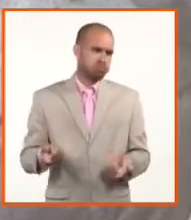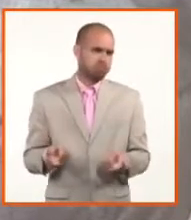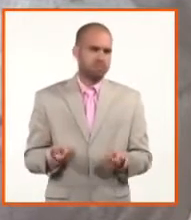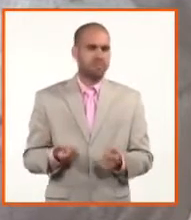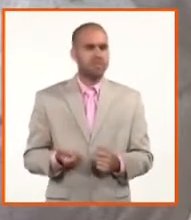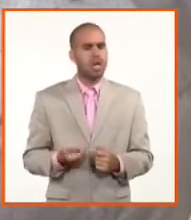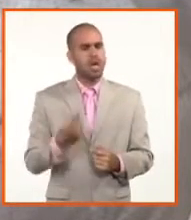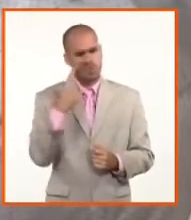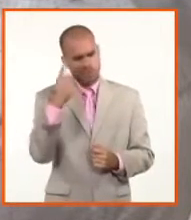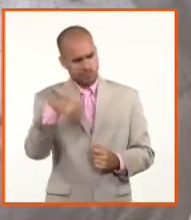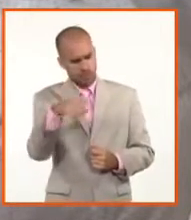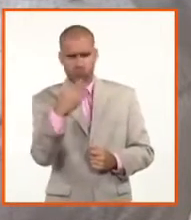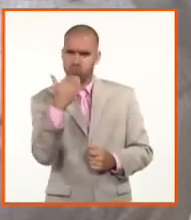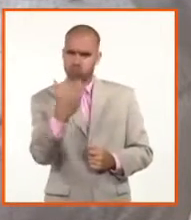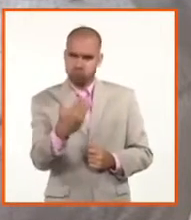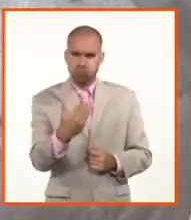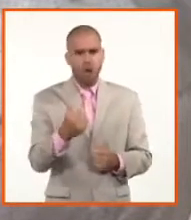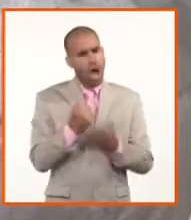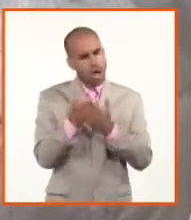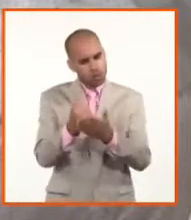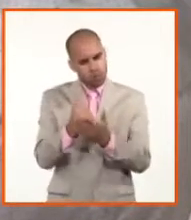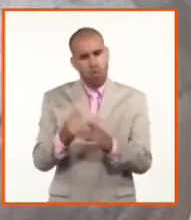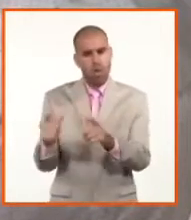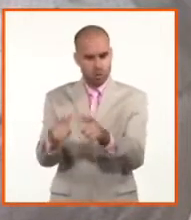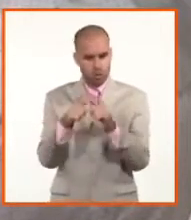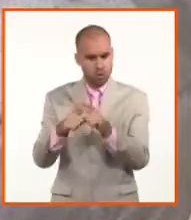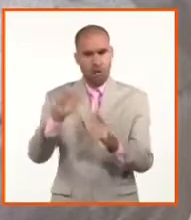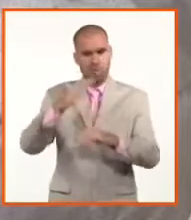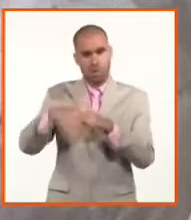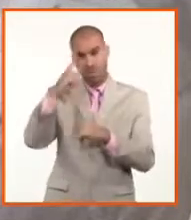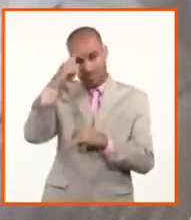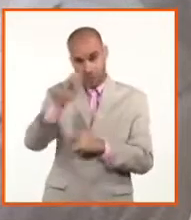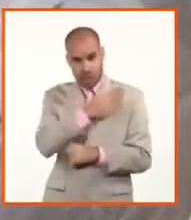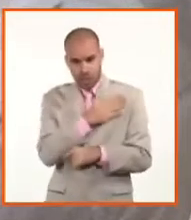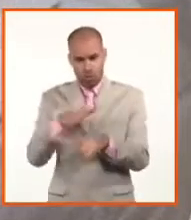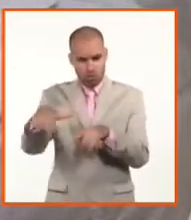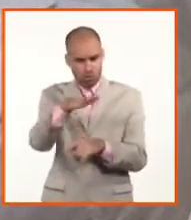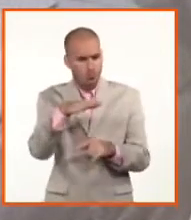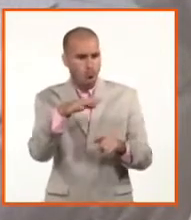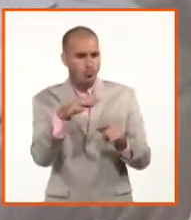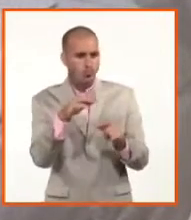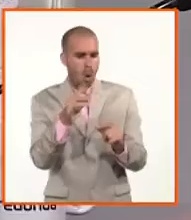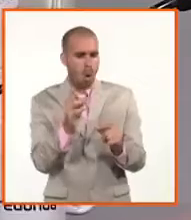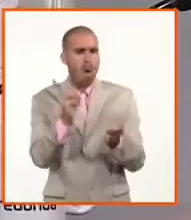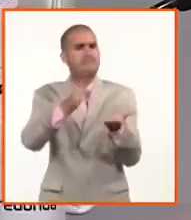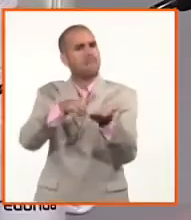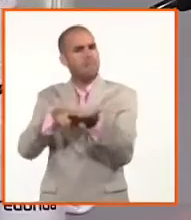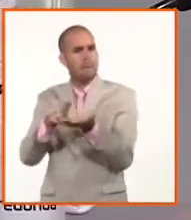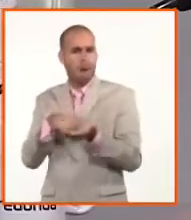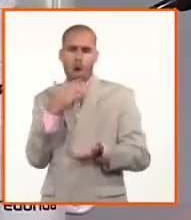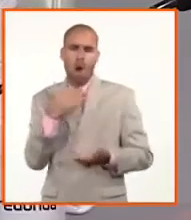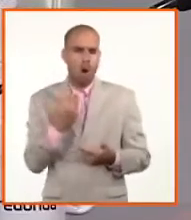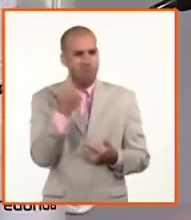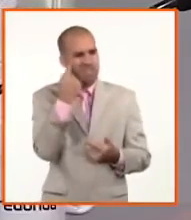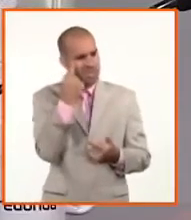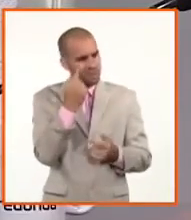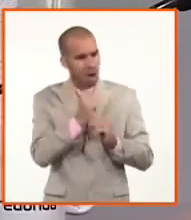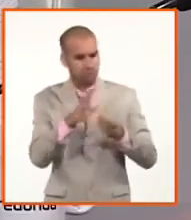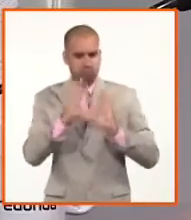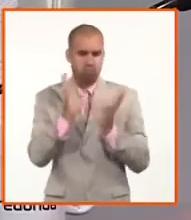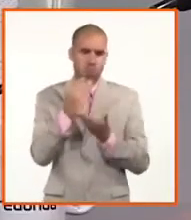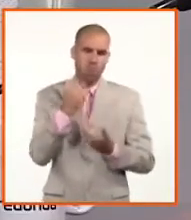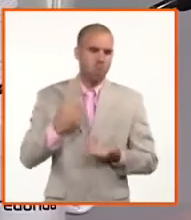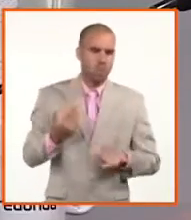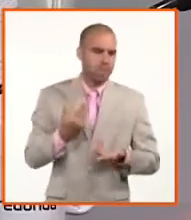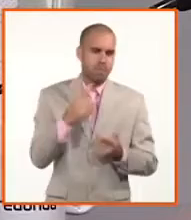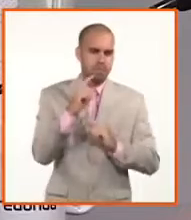alienta a la Asociación Hermanos Saiz y a todos sus integrantes en el país? Primero que nada, Randy, agradecerte la oportunidad de compartir